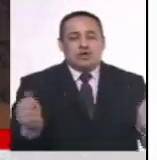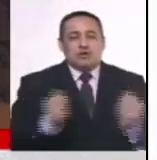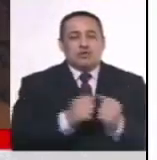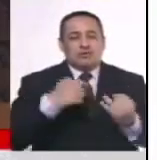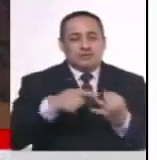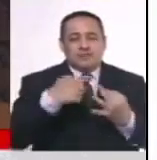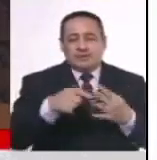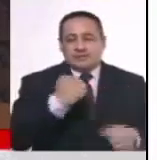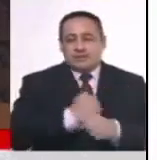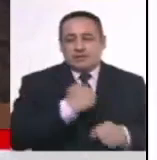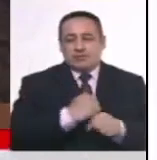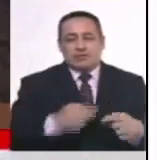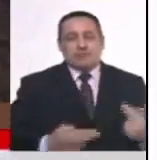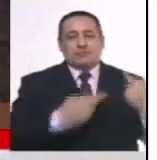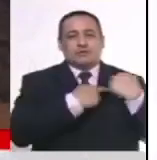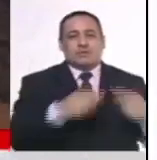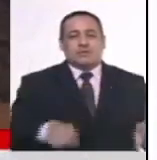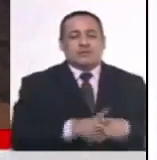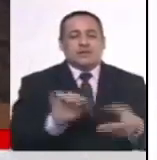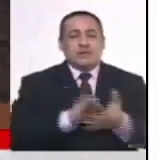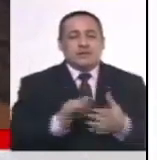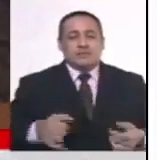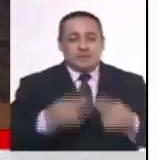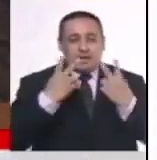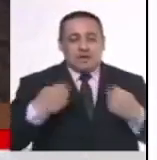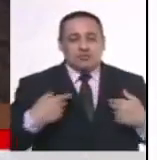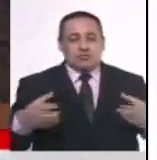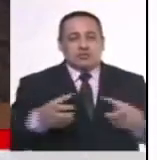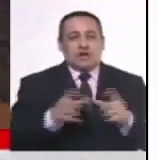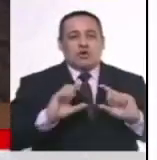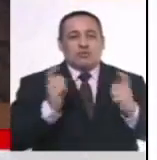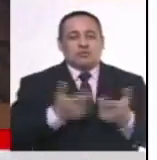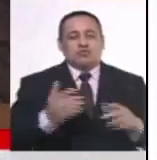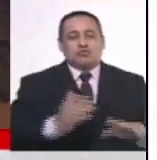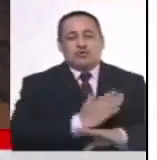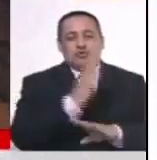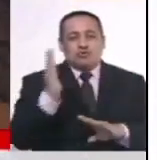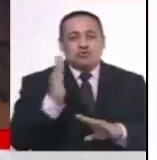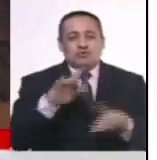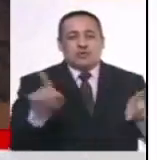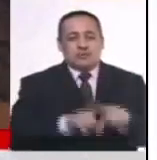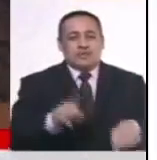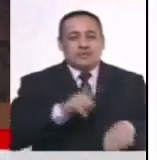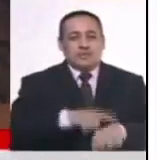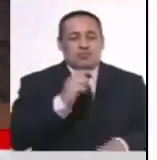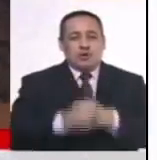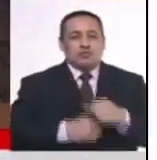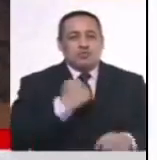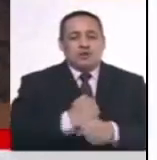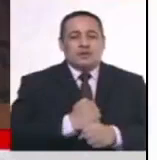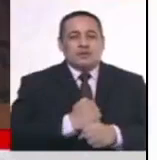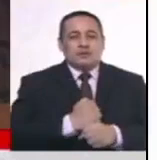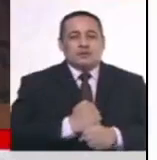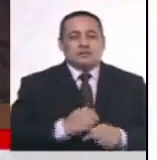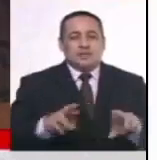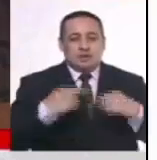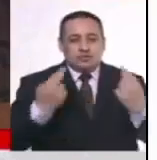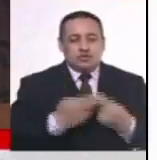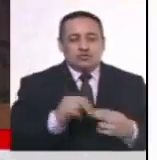las actividades y funciones que abordará nuestra comisión durante el periodo anual de